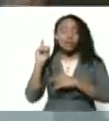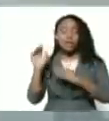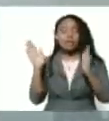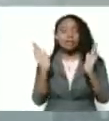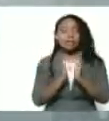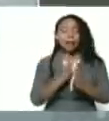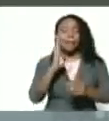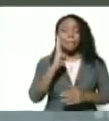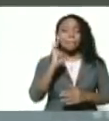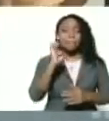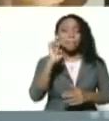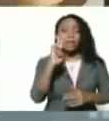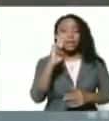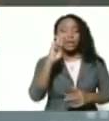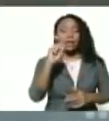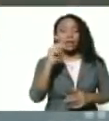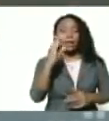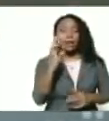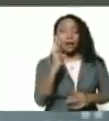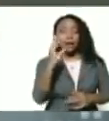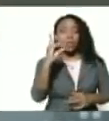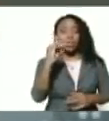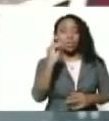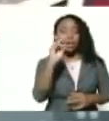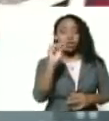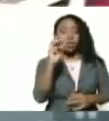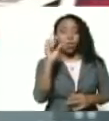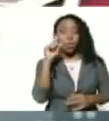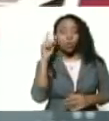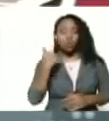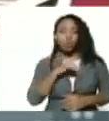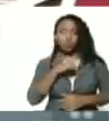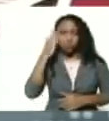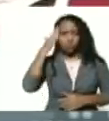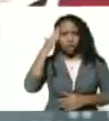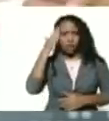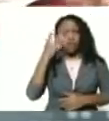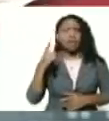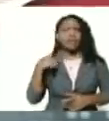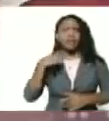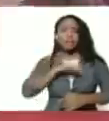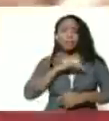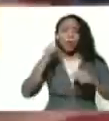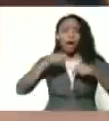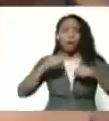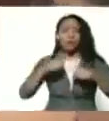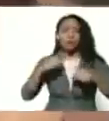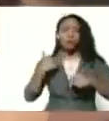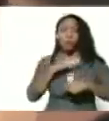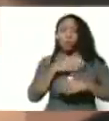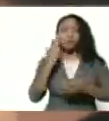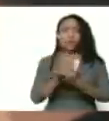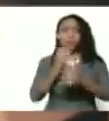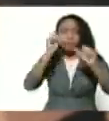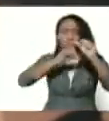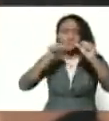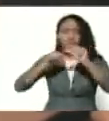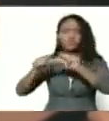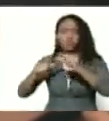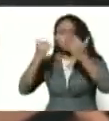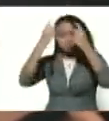Bernardino. Bueno, porque ustedes saben que nosotros estamos en esto, perfeccionando todo el tiempo, revisándonos,